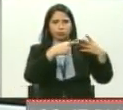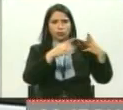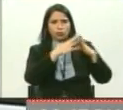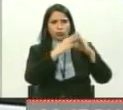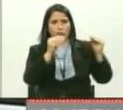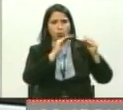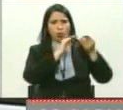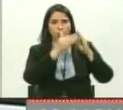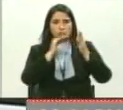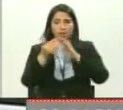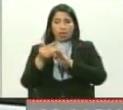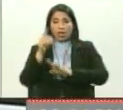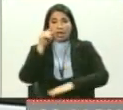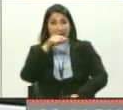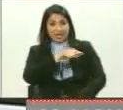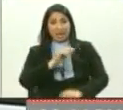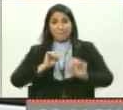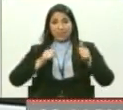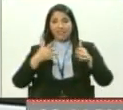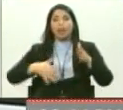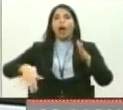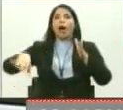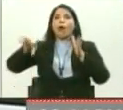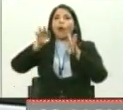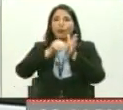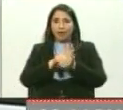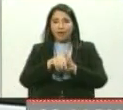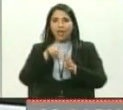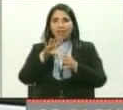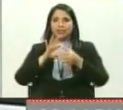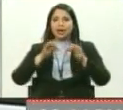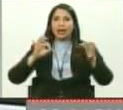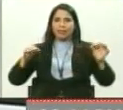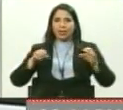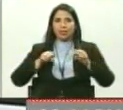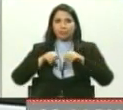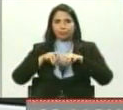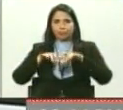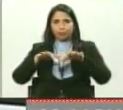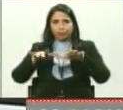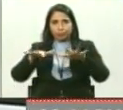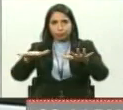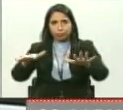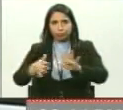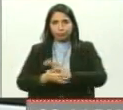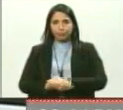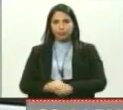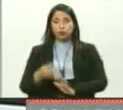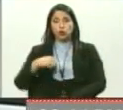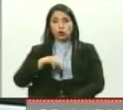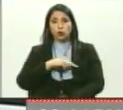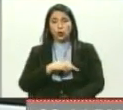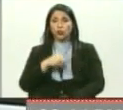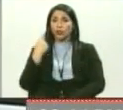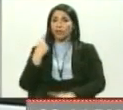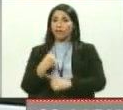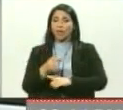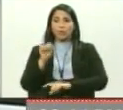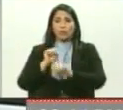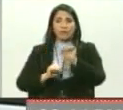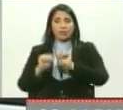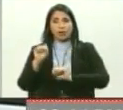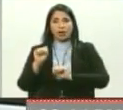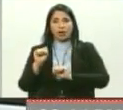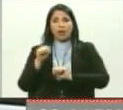comunidad, y así empieza otra vez esa cadena de transmisión, lo que nosotros tenemos que evitar. Por eso